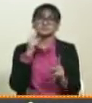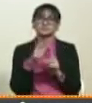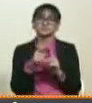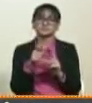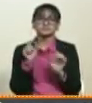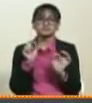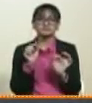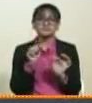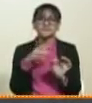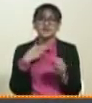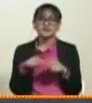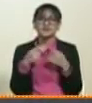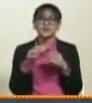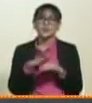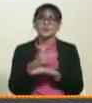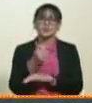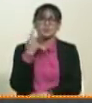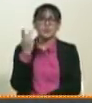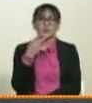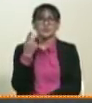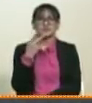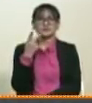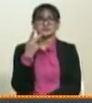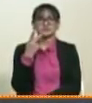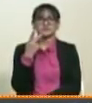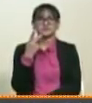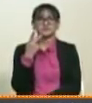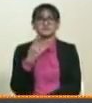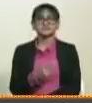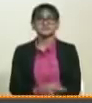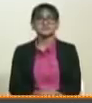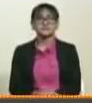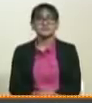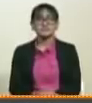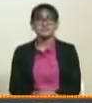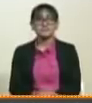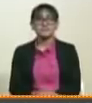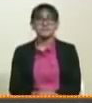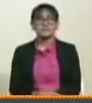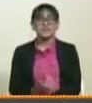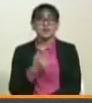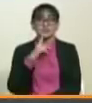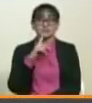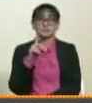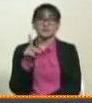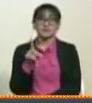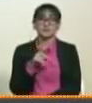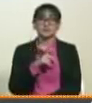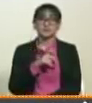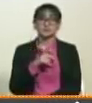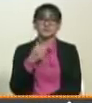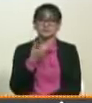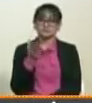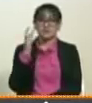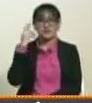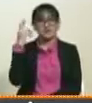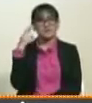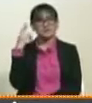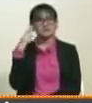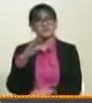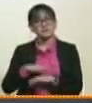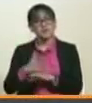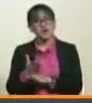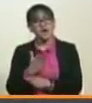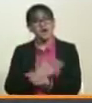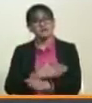político el objetivo político está conllevando un gran malestar al pueblo zuliano porque hay que hacer una pregunta una pregunta que nos llama a la reflexión porque antes